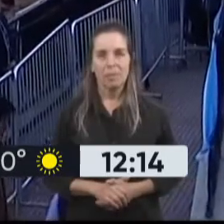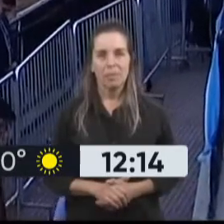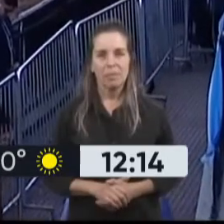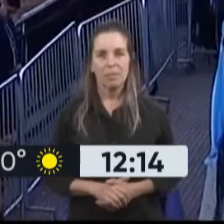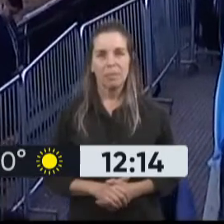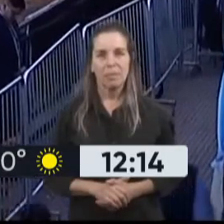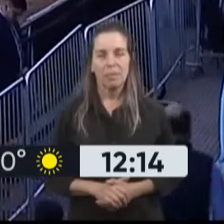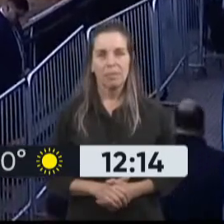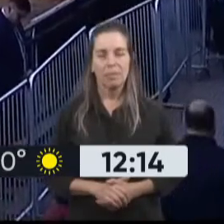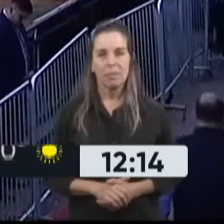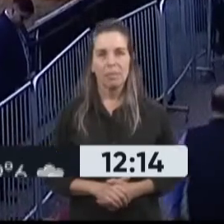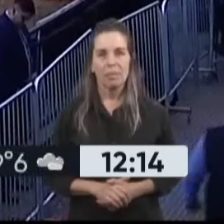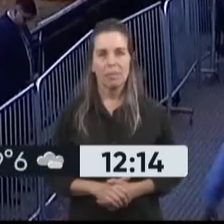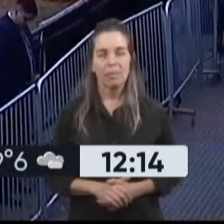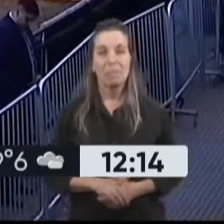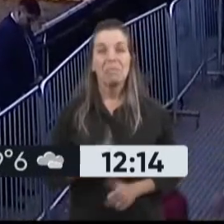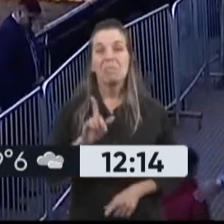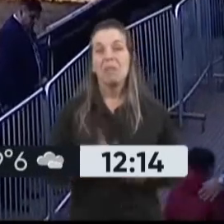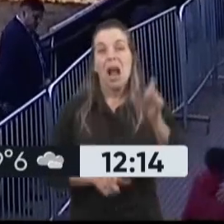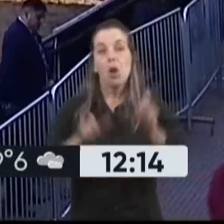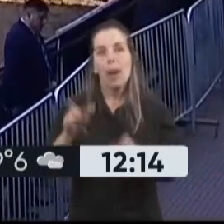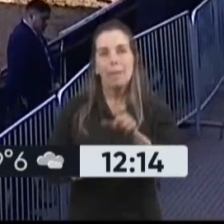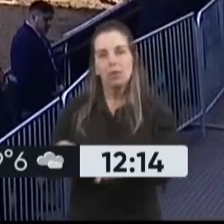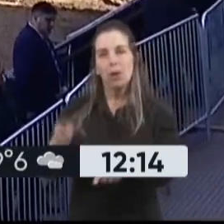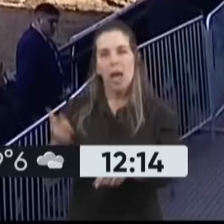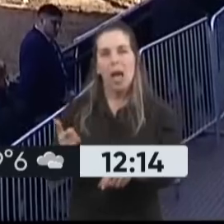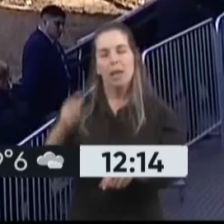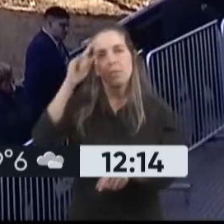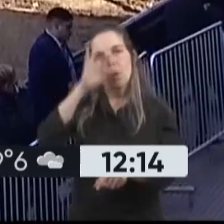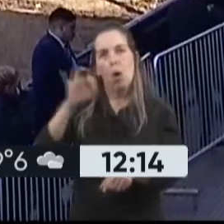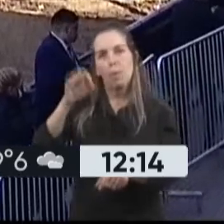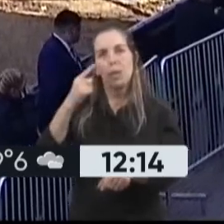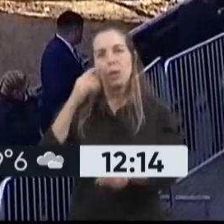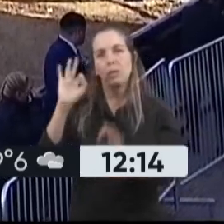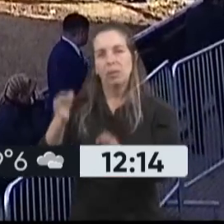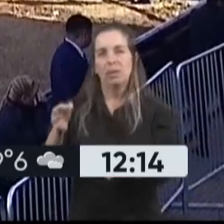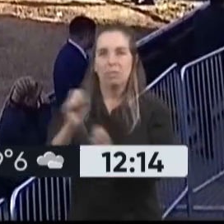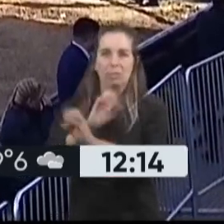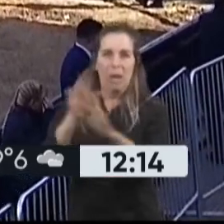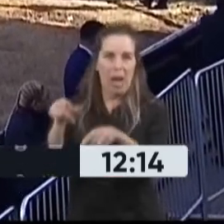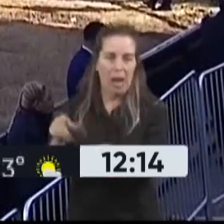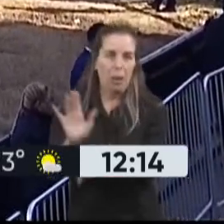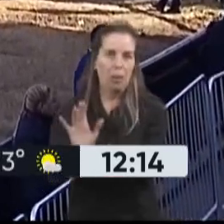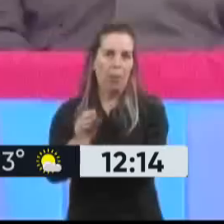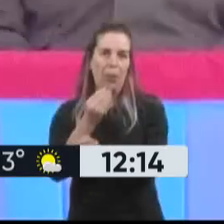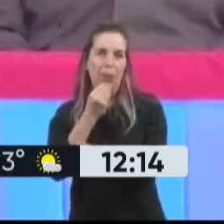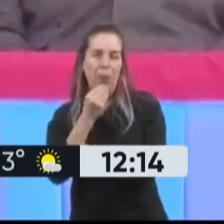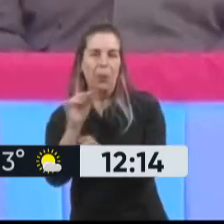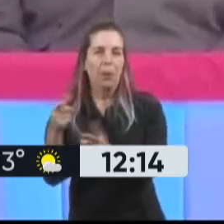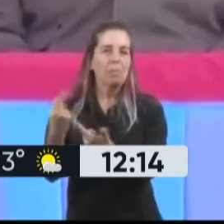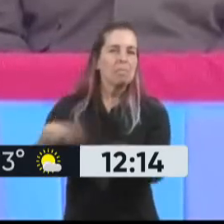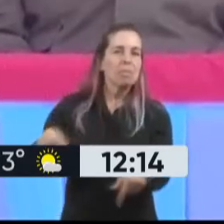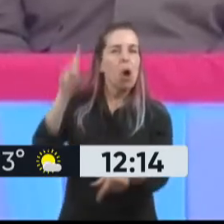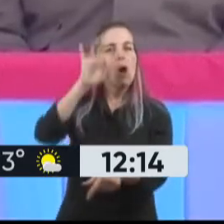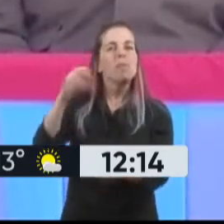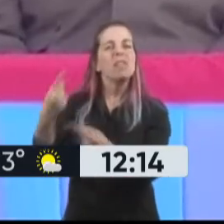Aunque algunos actores que tienen una agenda ideológica evidente se oculten detrás de banderas bien pensantes, quiero